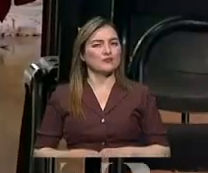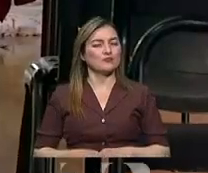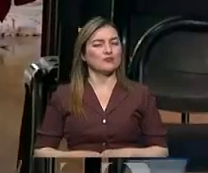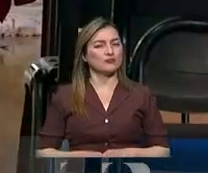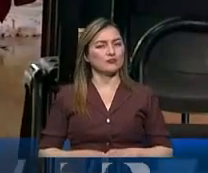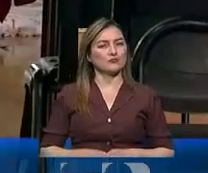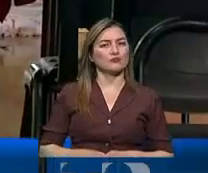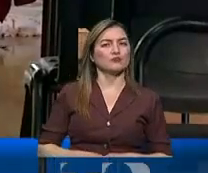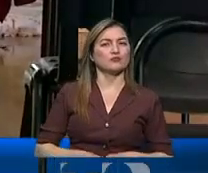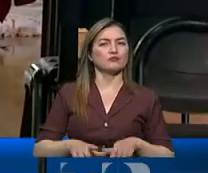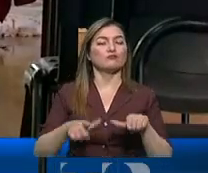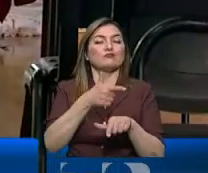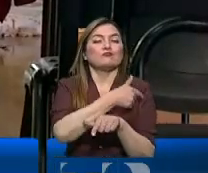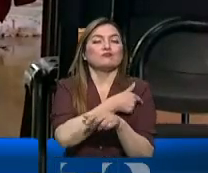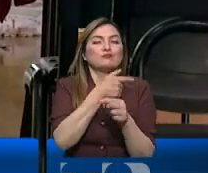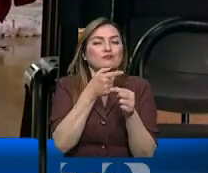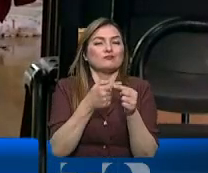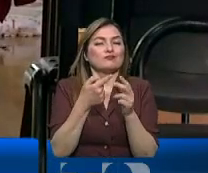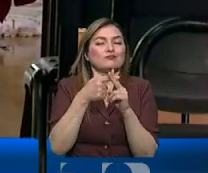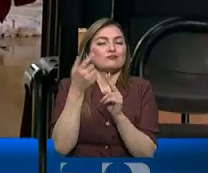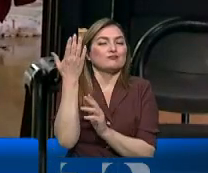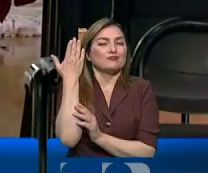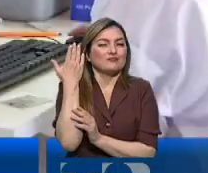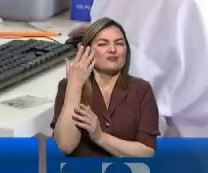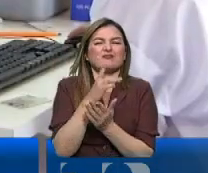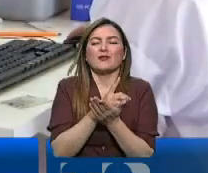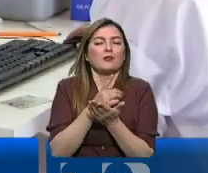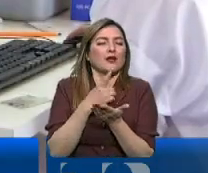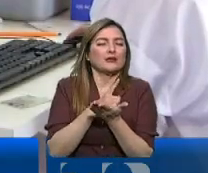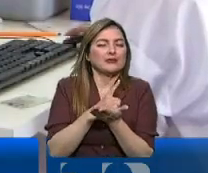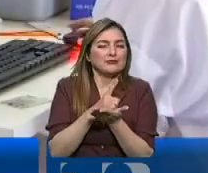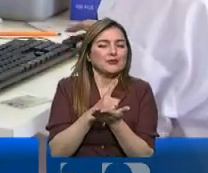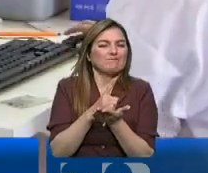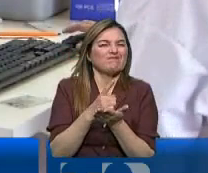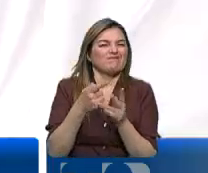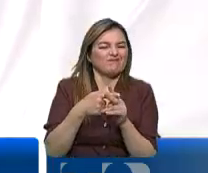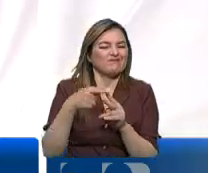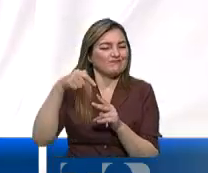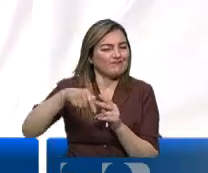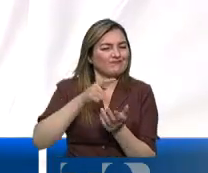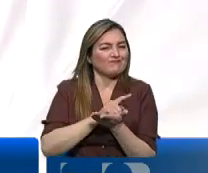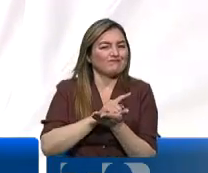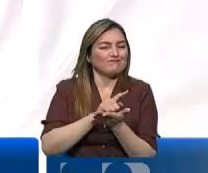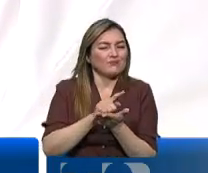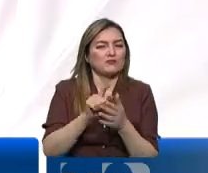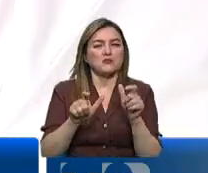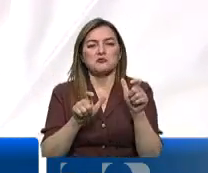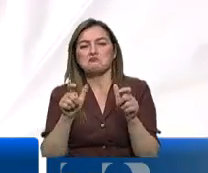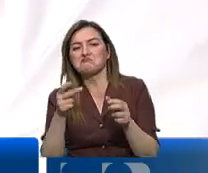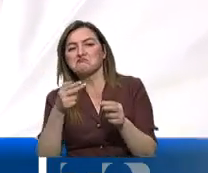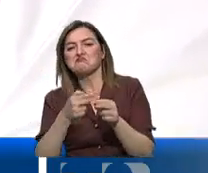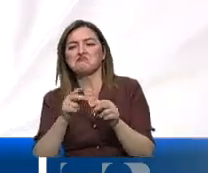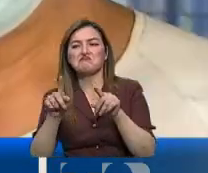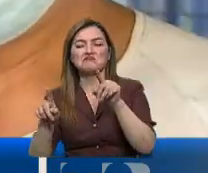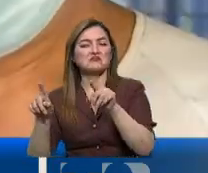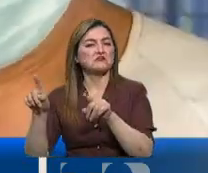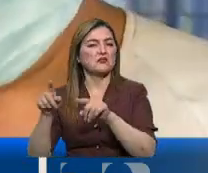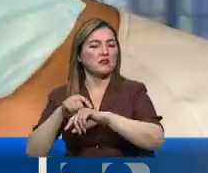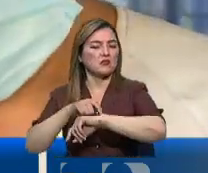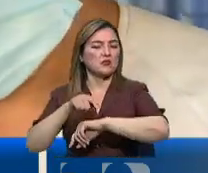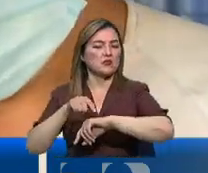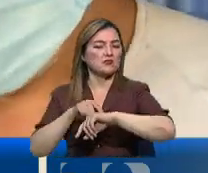y los puntos de vacunación en quito arrancaron la semana con muy poca afluencia de personas los tiempos de espera fueron mínimos